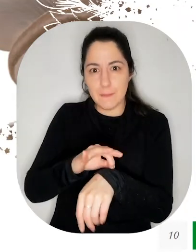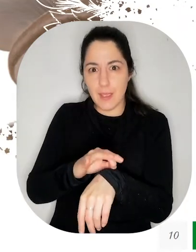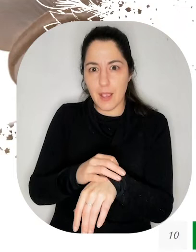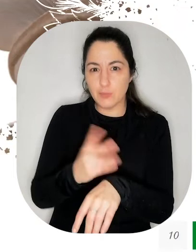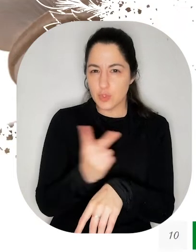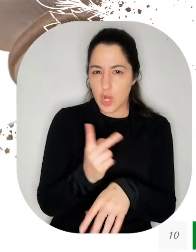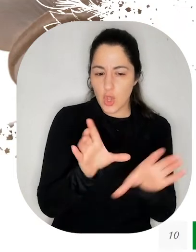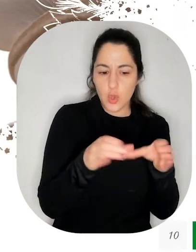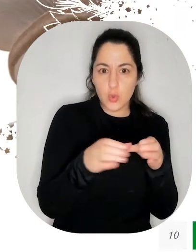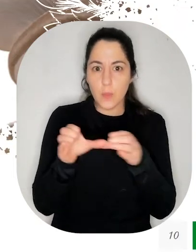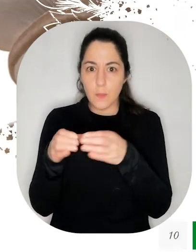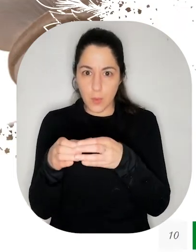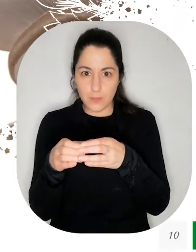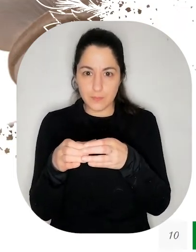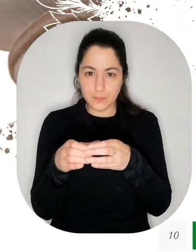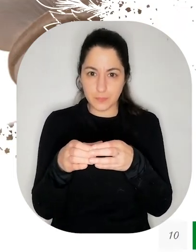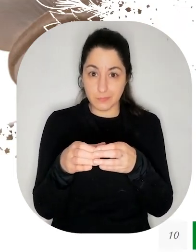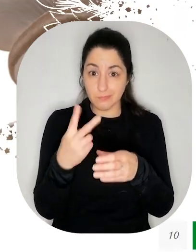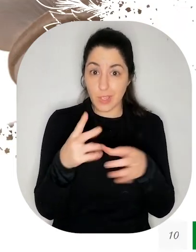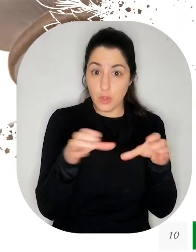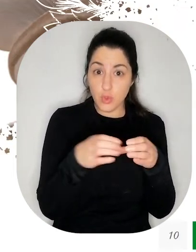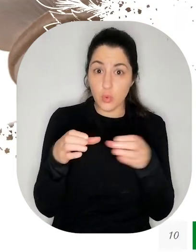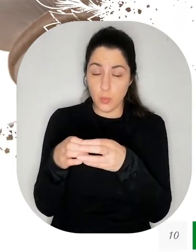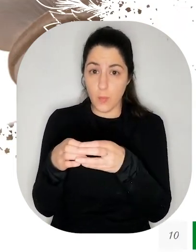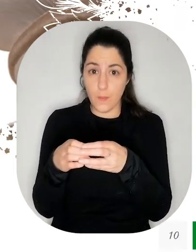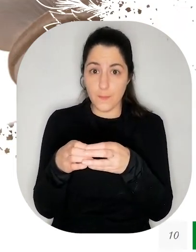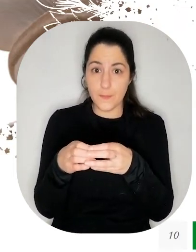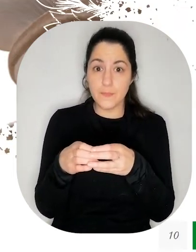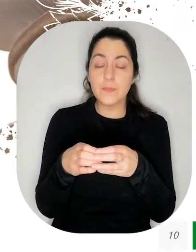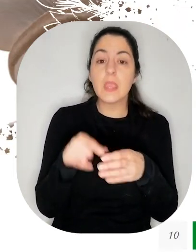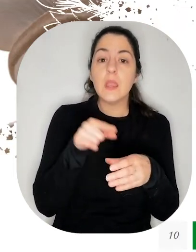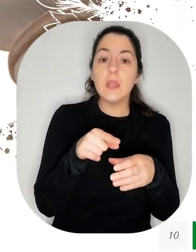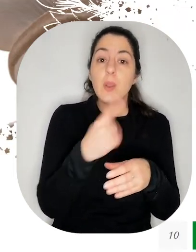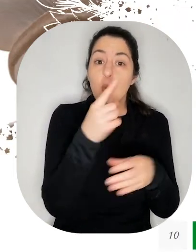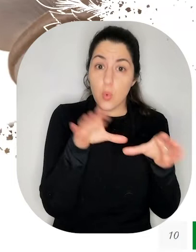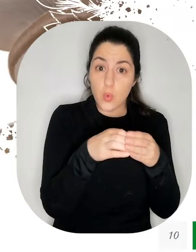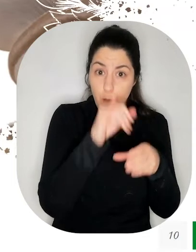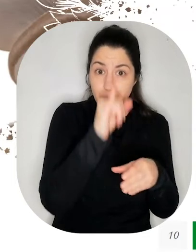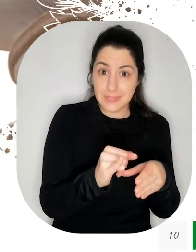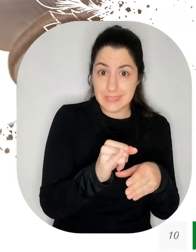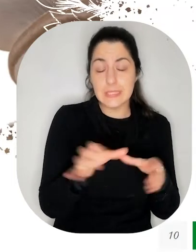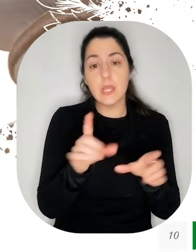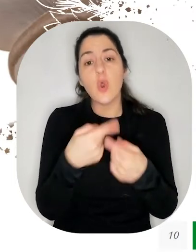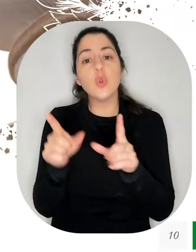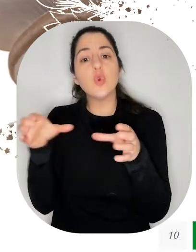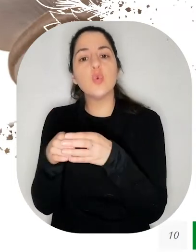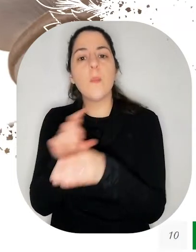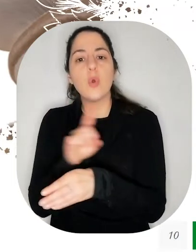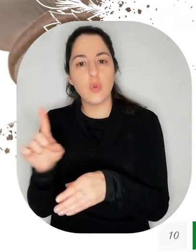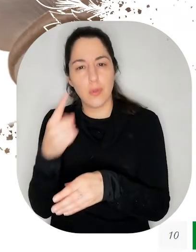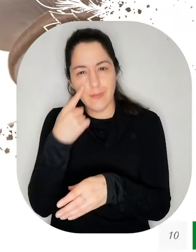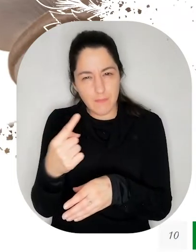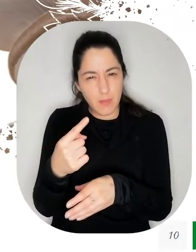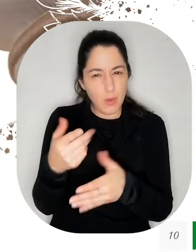eh, interviniendo en un grupo sí, perdón, hay dos grupos que tienen la condición clínica y vamos interviniendo en un grupo sí y en